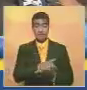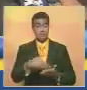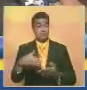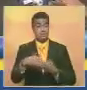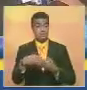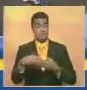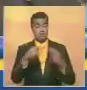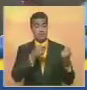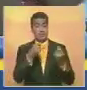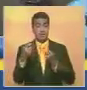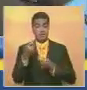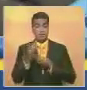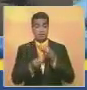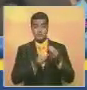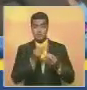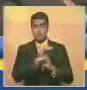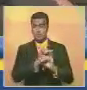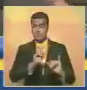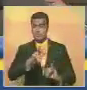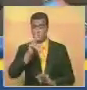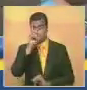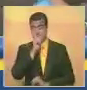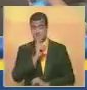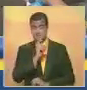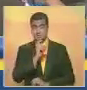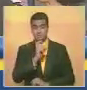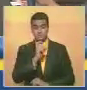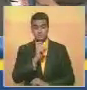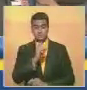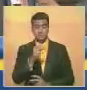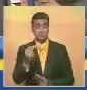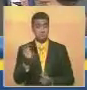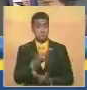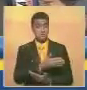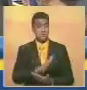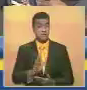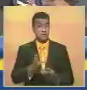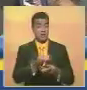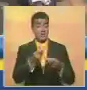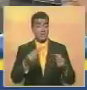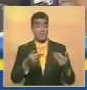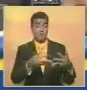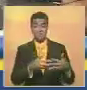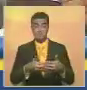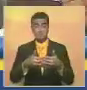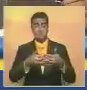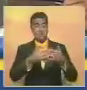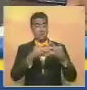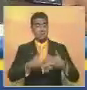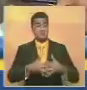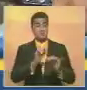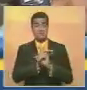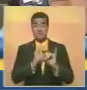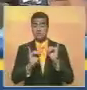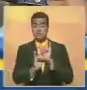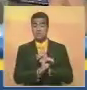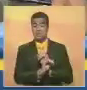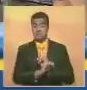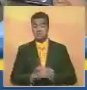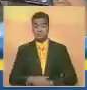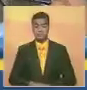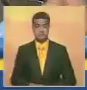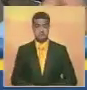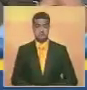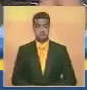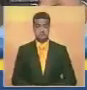de ganancia que se han producido en estos últimos 3 años se hubiesen ido a las manos de una empresa internacional, de un consorcio